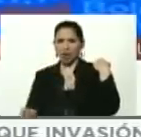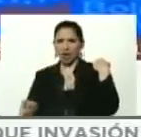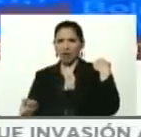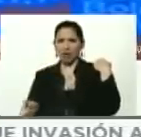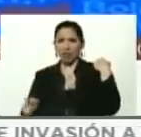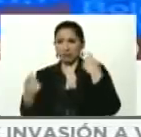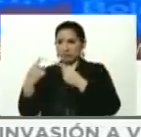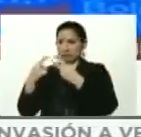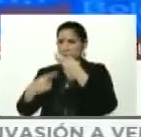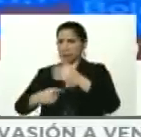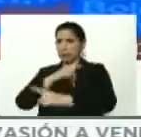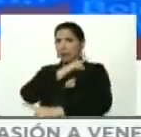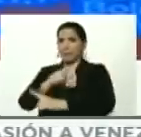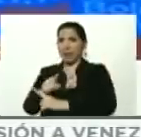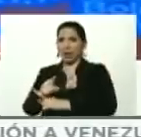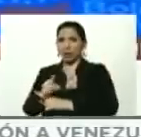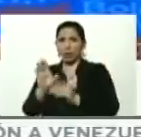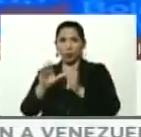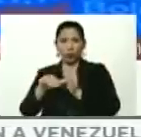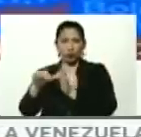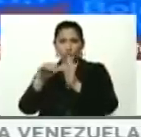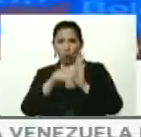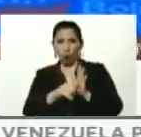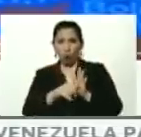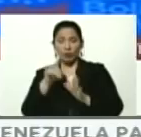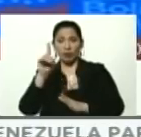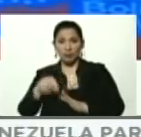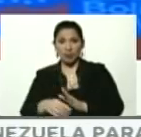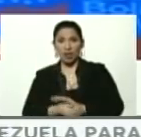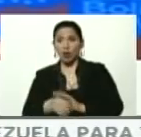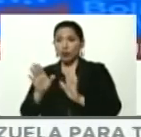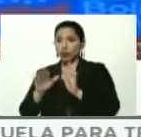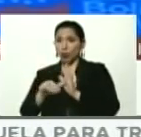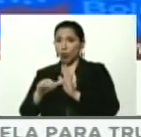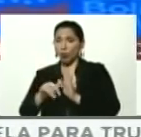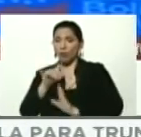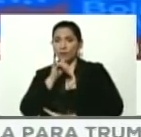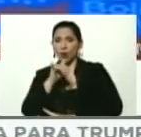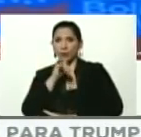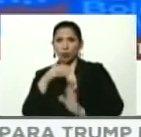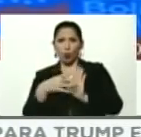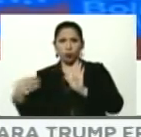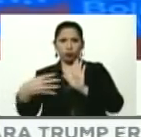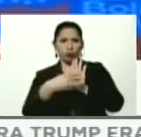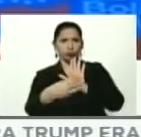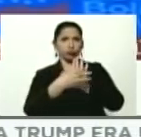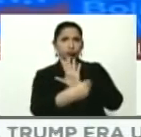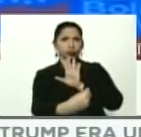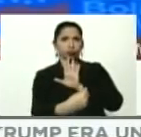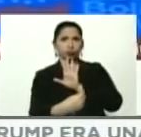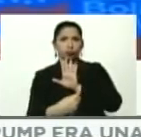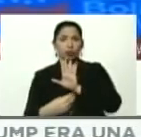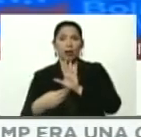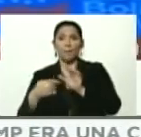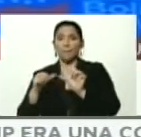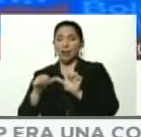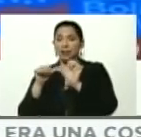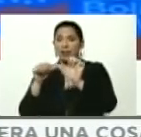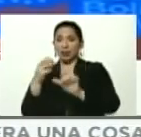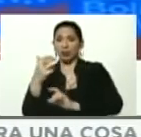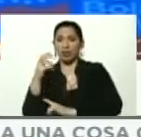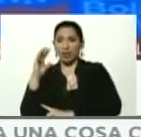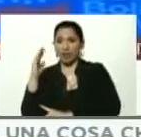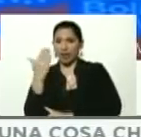estafa, por robo, y en este caso por robo de información. Ellos habían mantenido 3 espejos